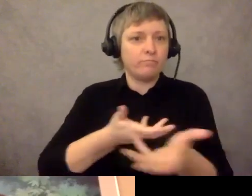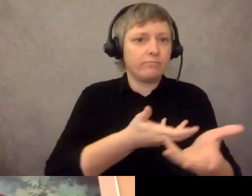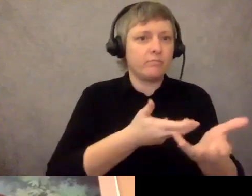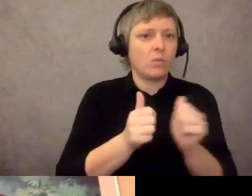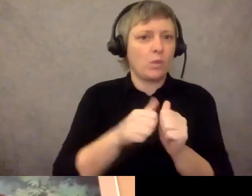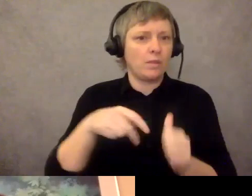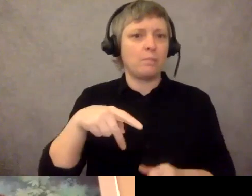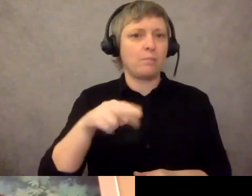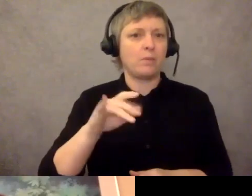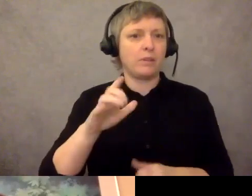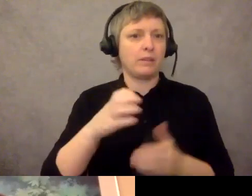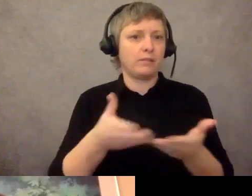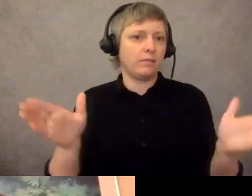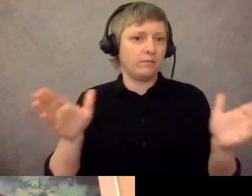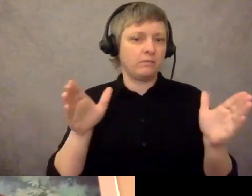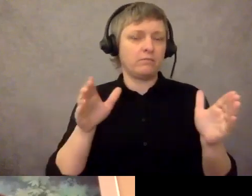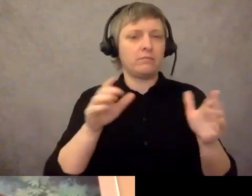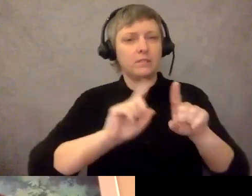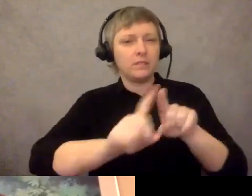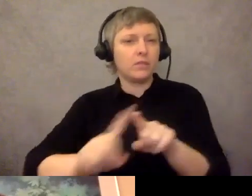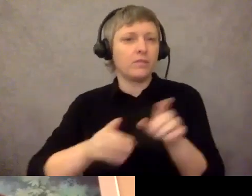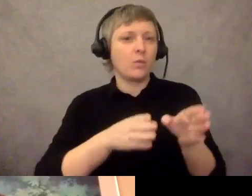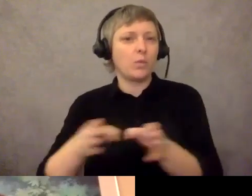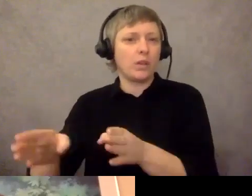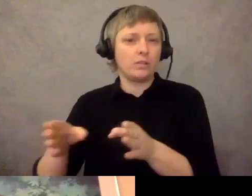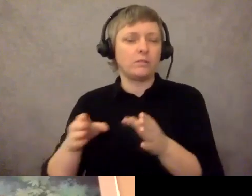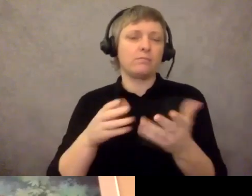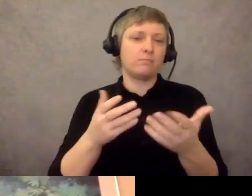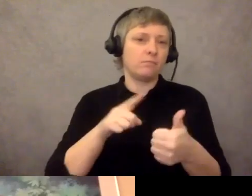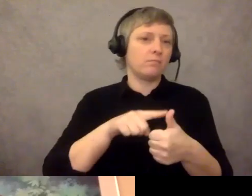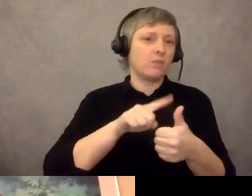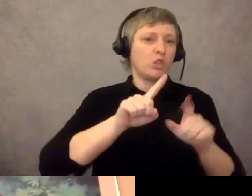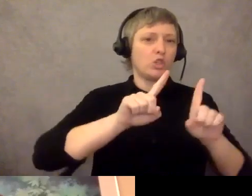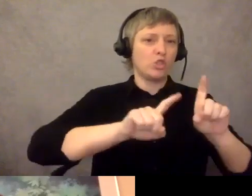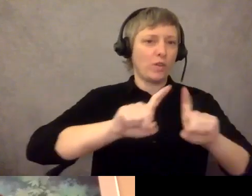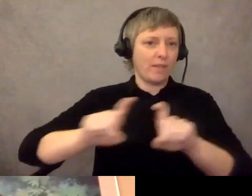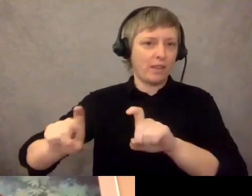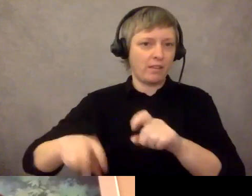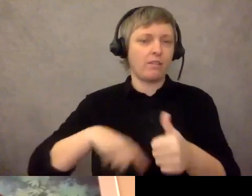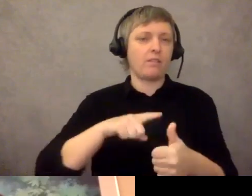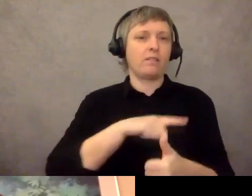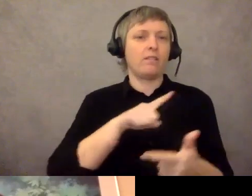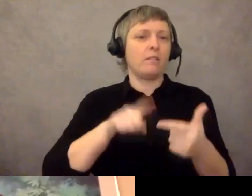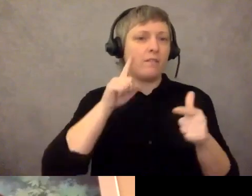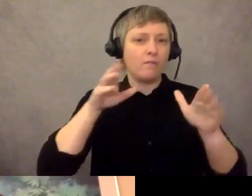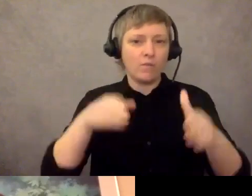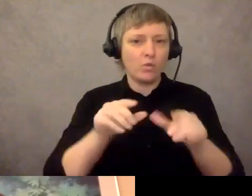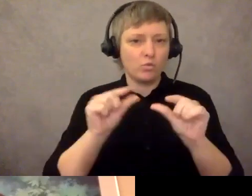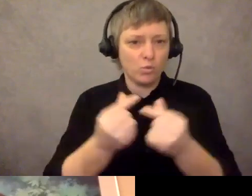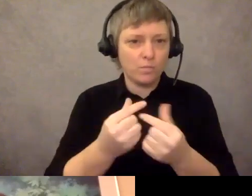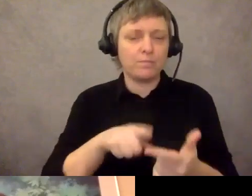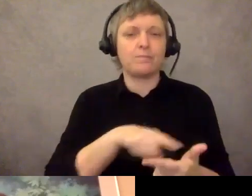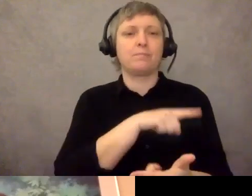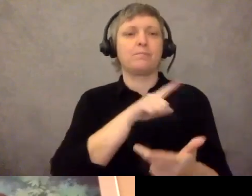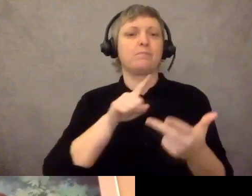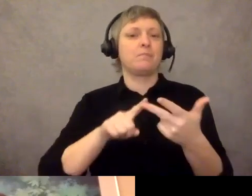de encuestas y grupos de enfoque y lidiando con constituencias y a medida